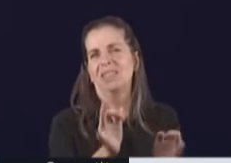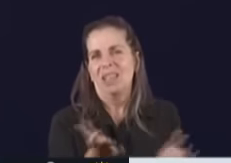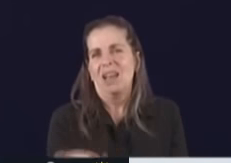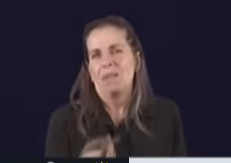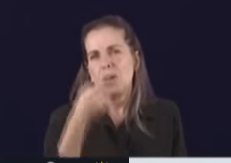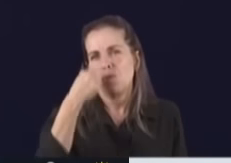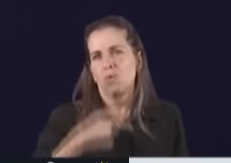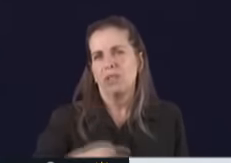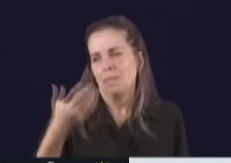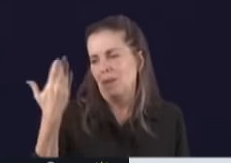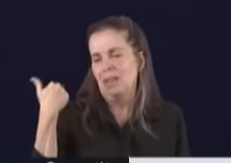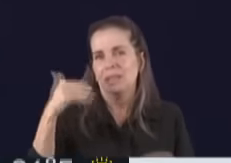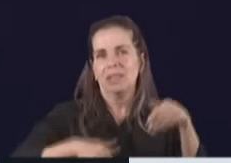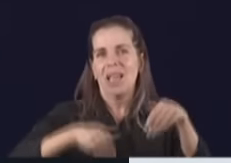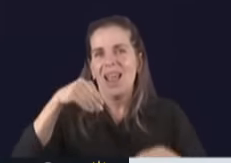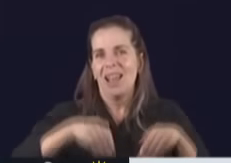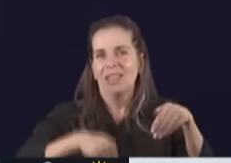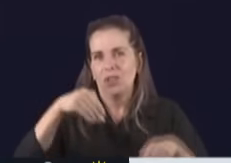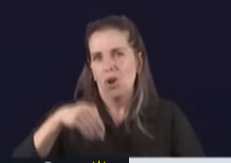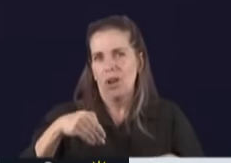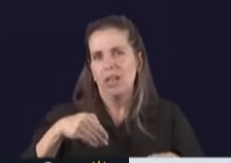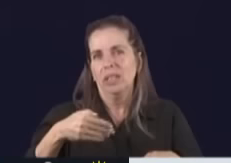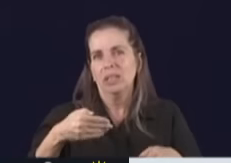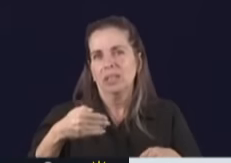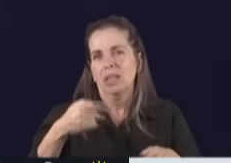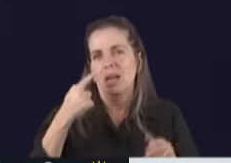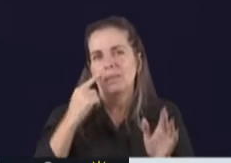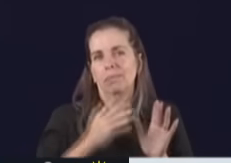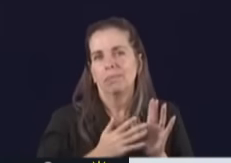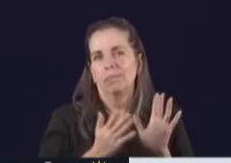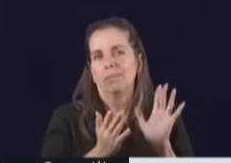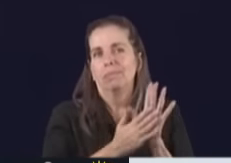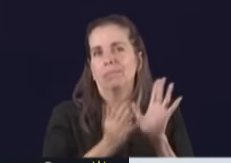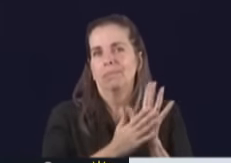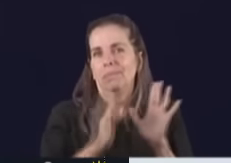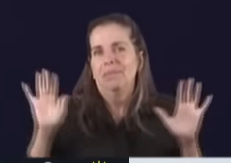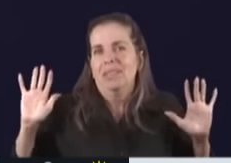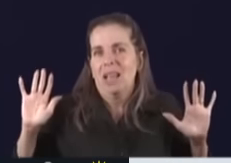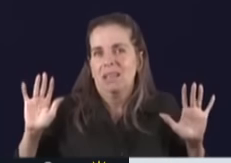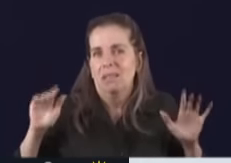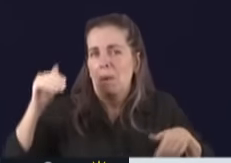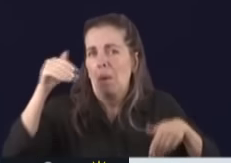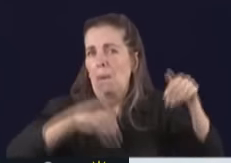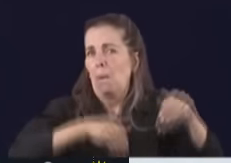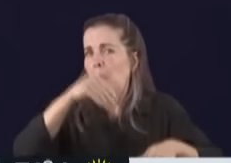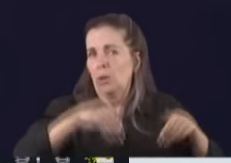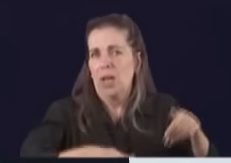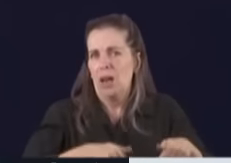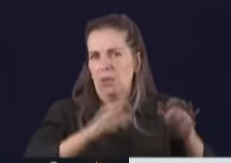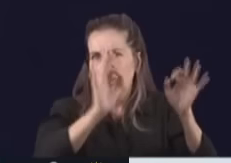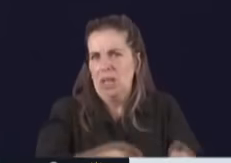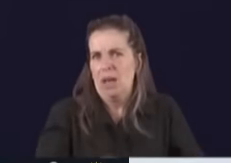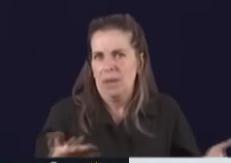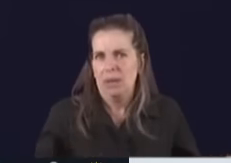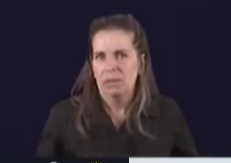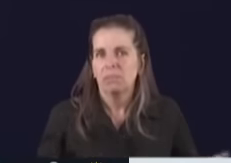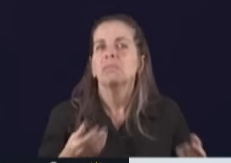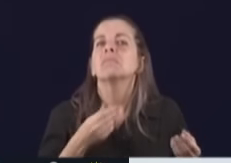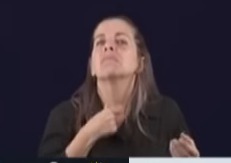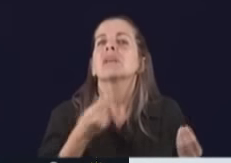elecciones ha dado muestras de hacia dónde quiere que siga el camino de la Argentina. Y en